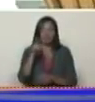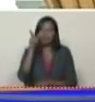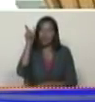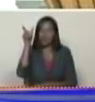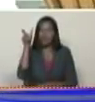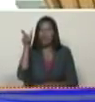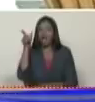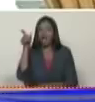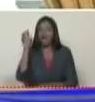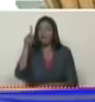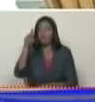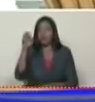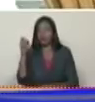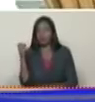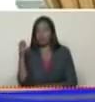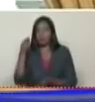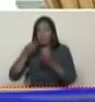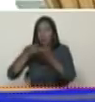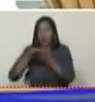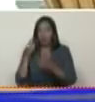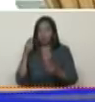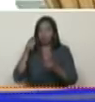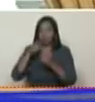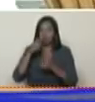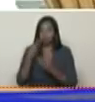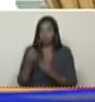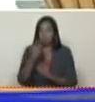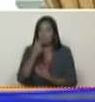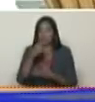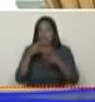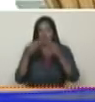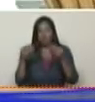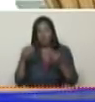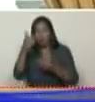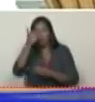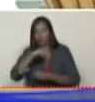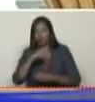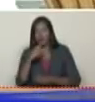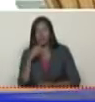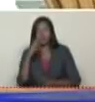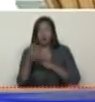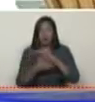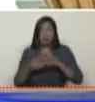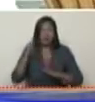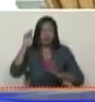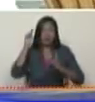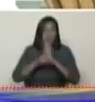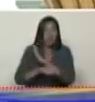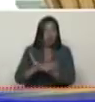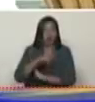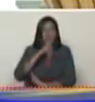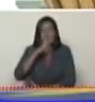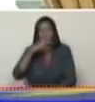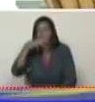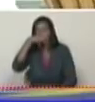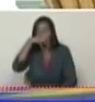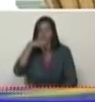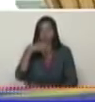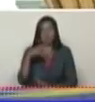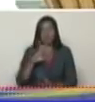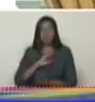pagaba directamente esos tratamientos. Con el bloqueo criminal contra